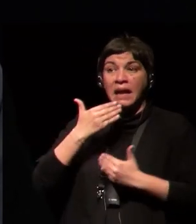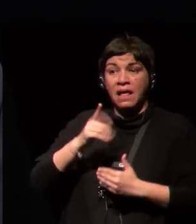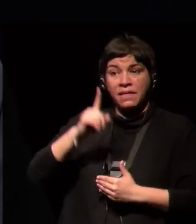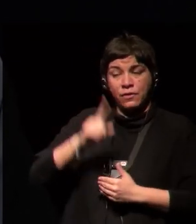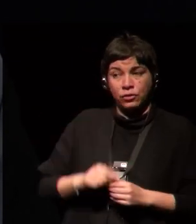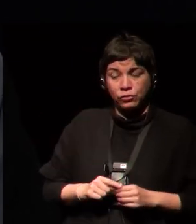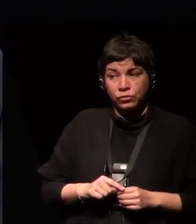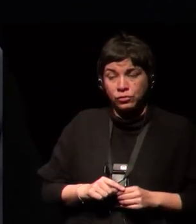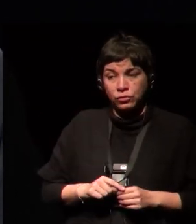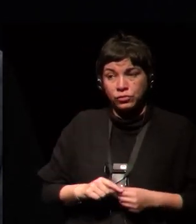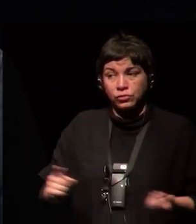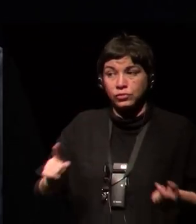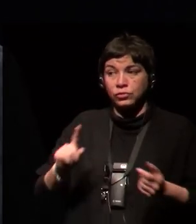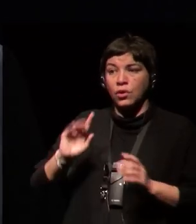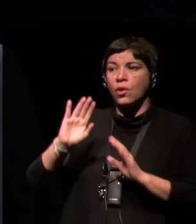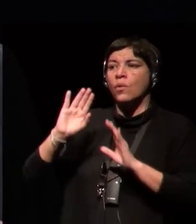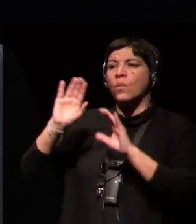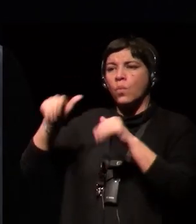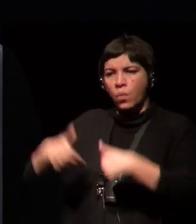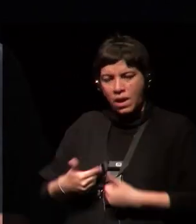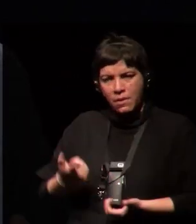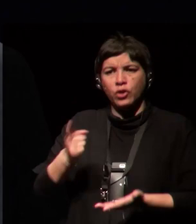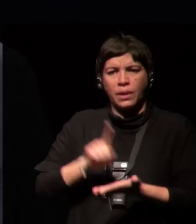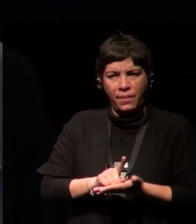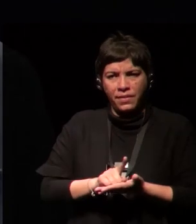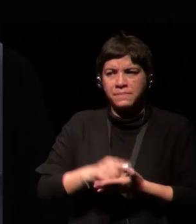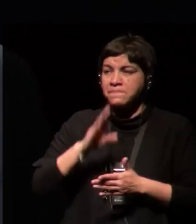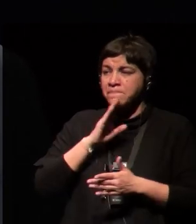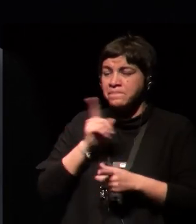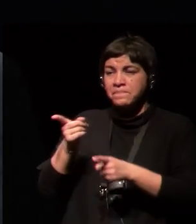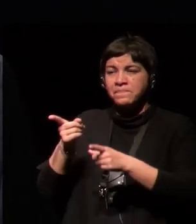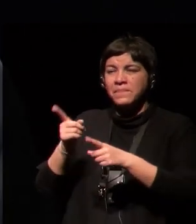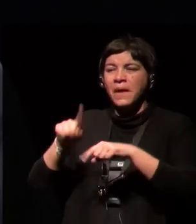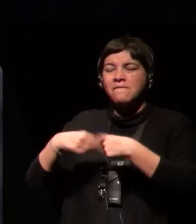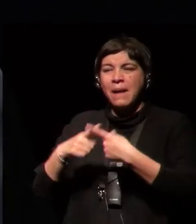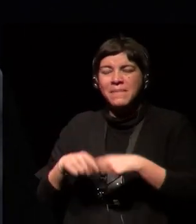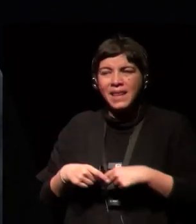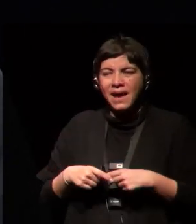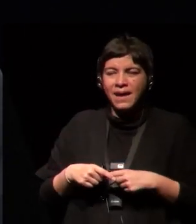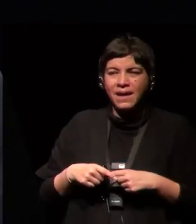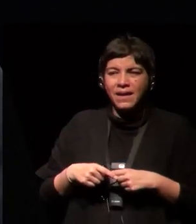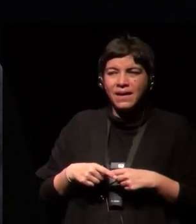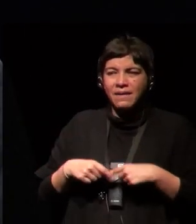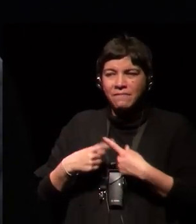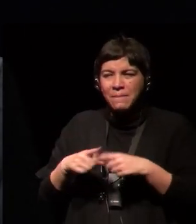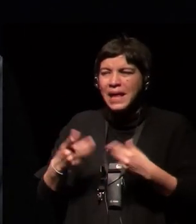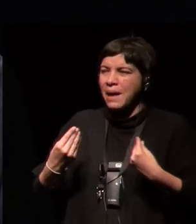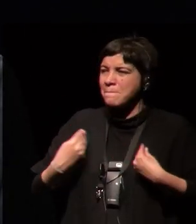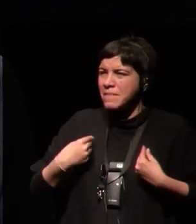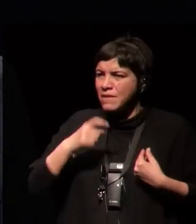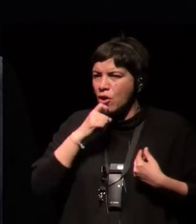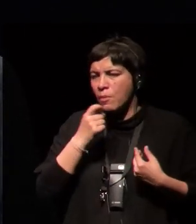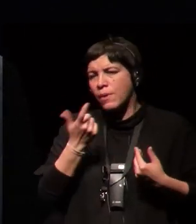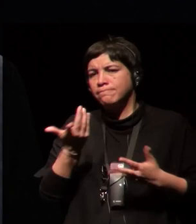otra vez. Entró en esa misión y la familia vivía de forma semi-tradicional alrededor de la